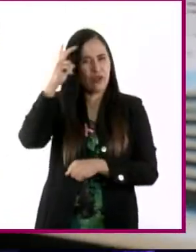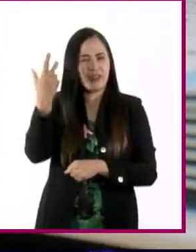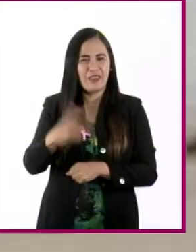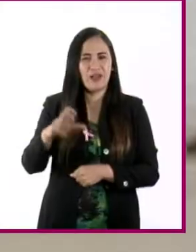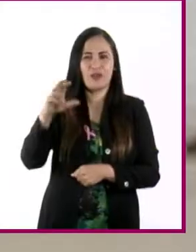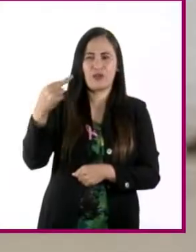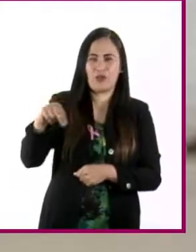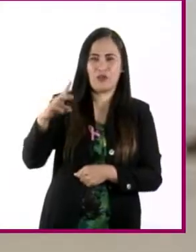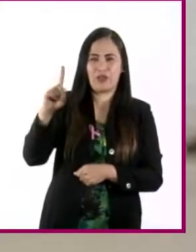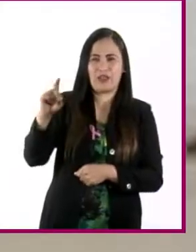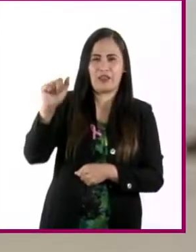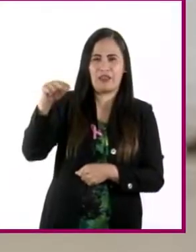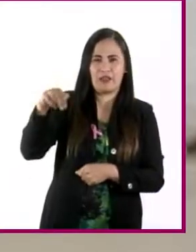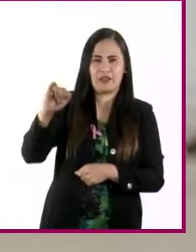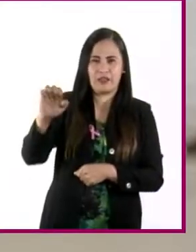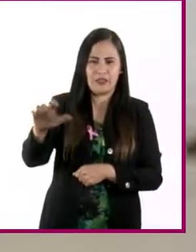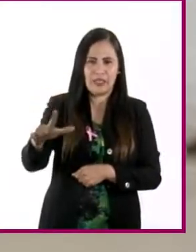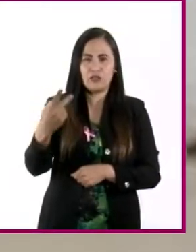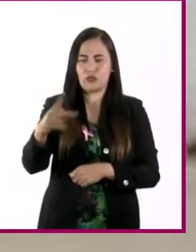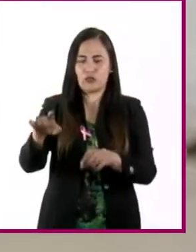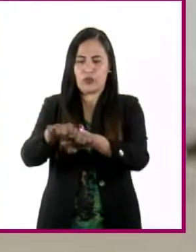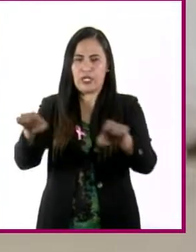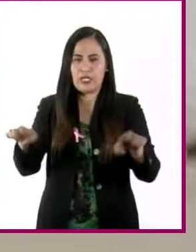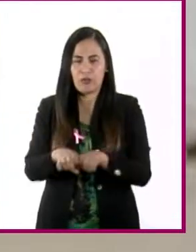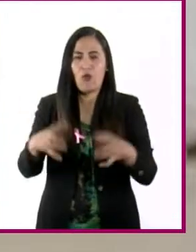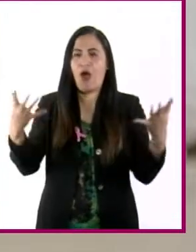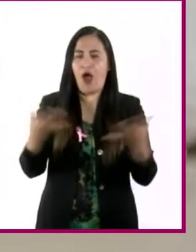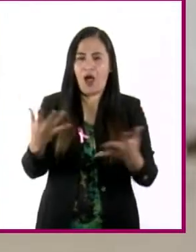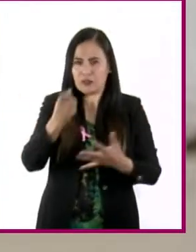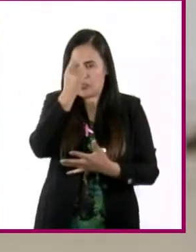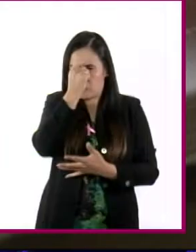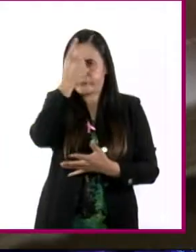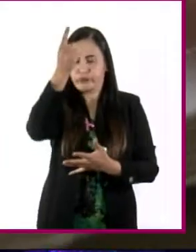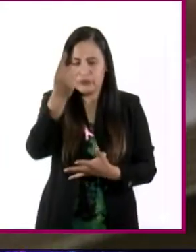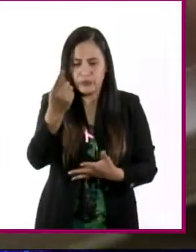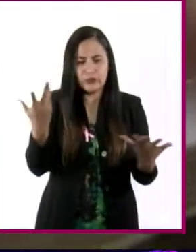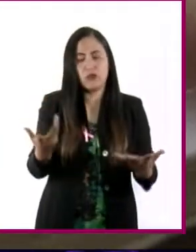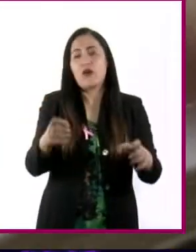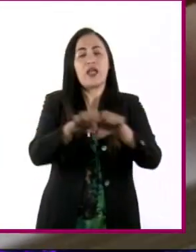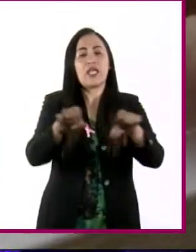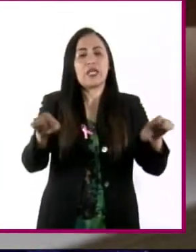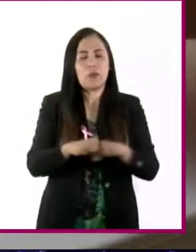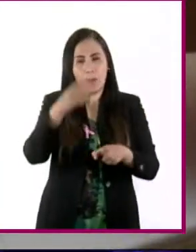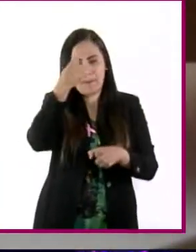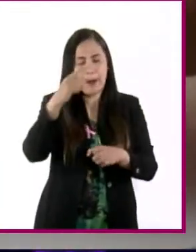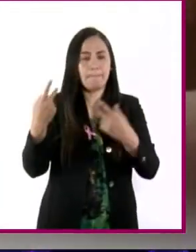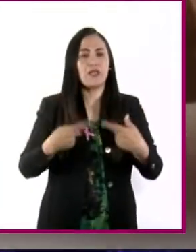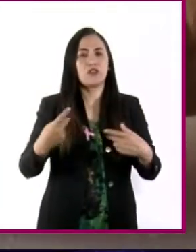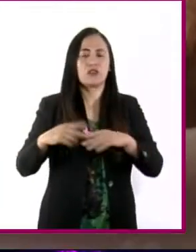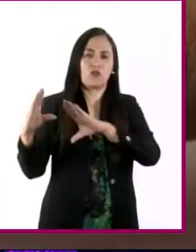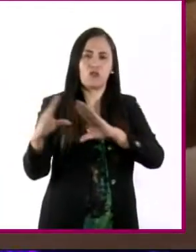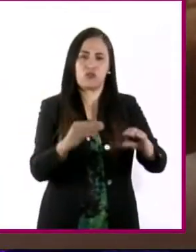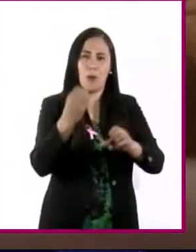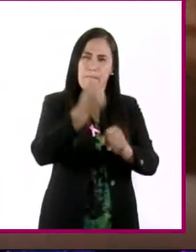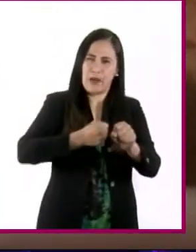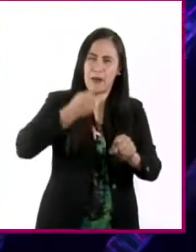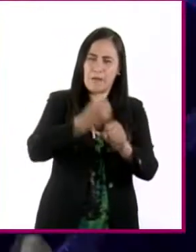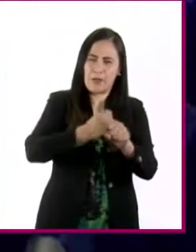forma personal, por ejemplo, desde el punto de vista personal, va a ser muy difícil que ellos puedan ir desarrollando